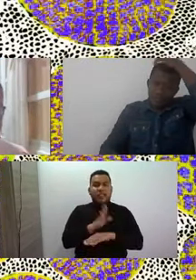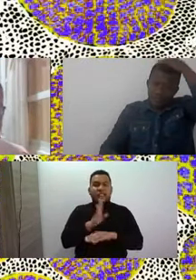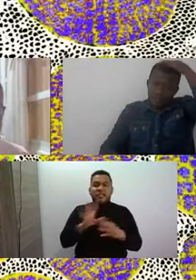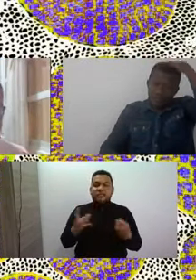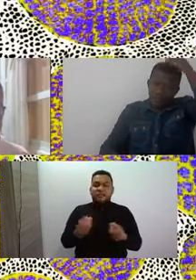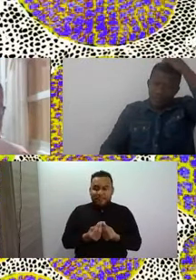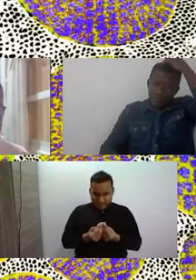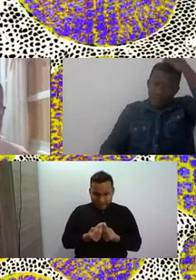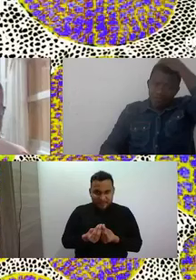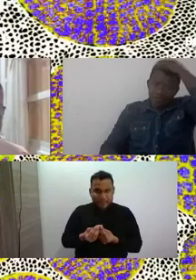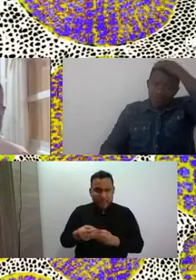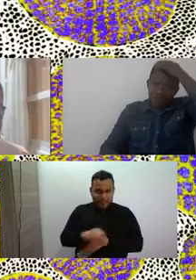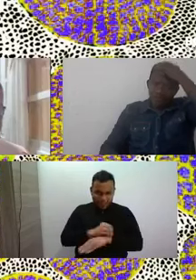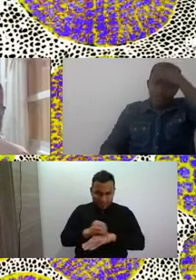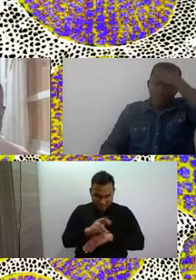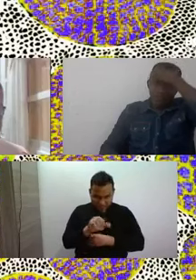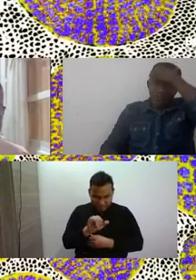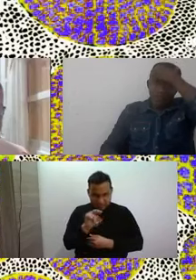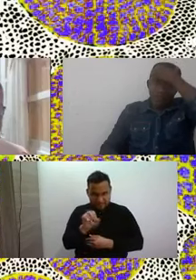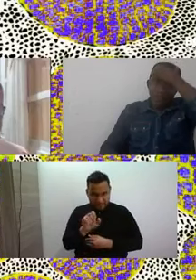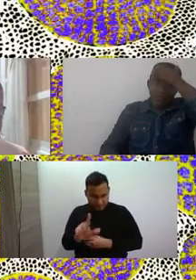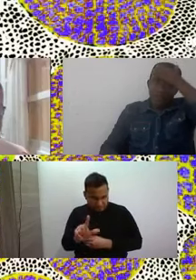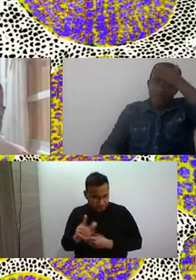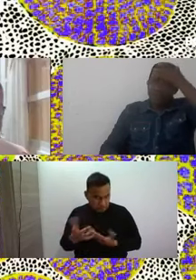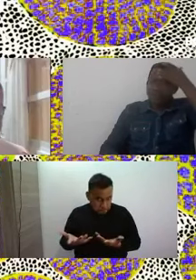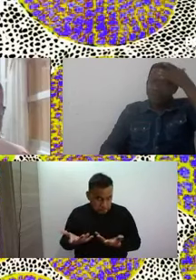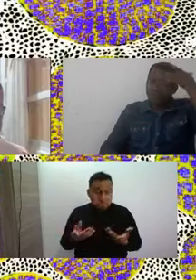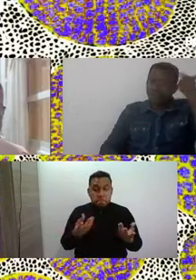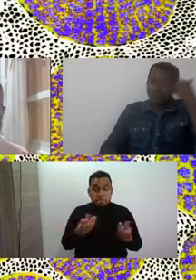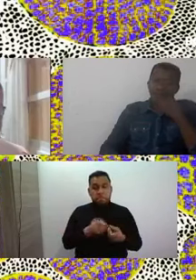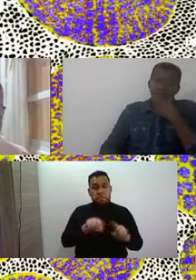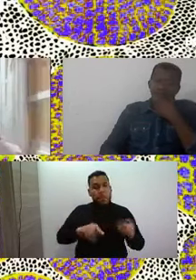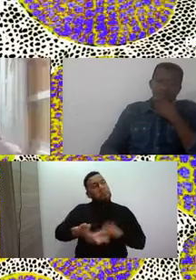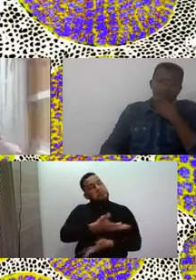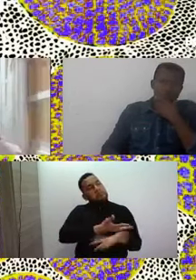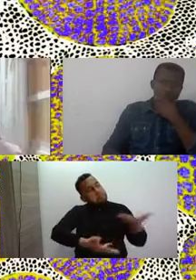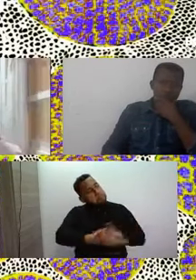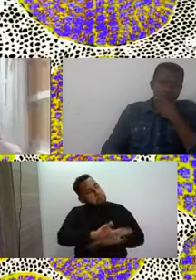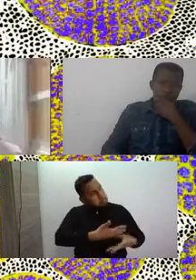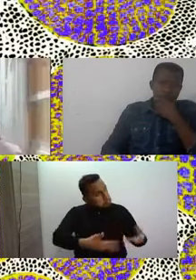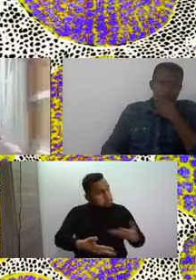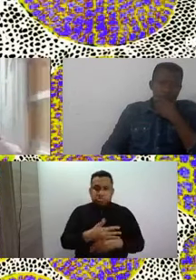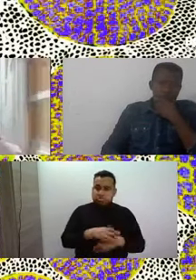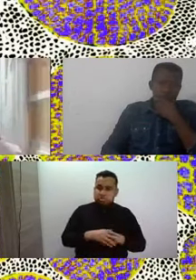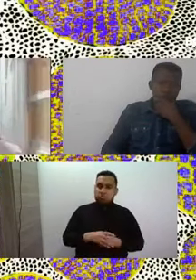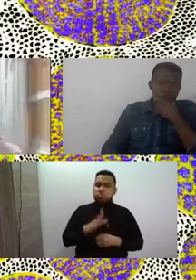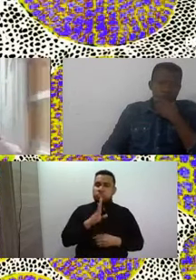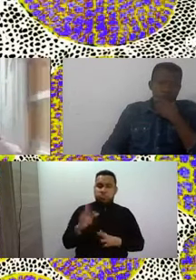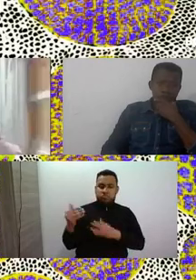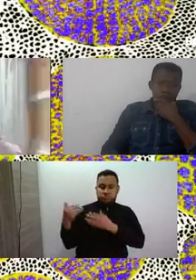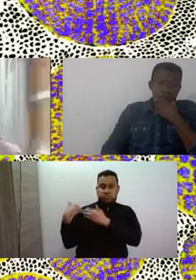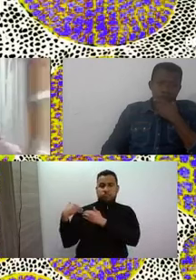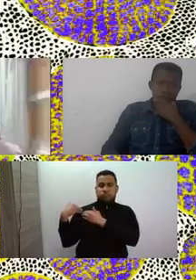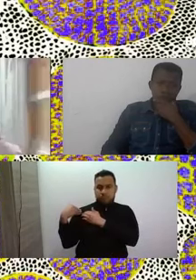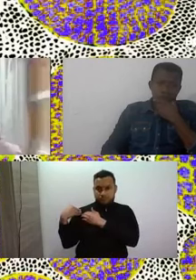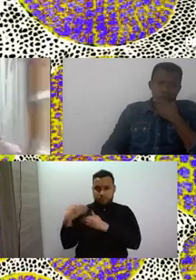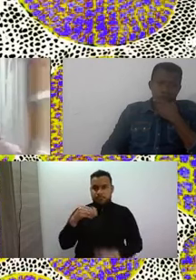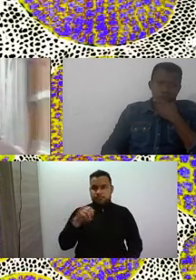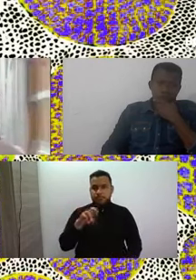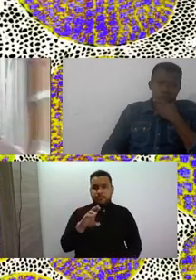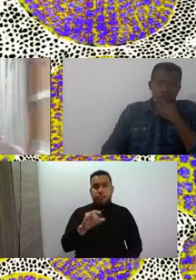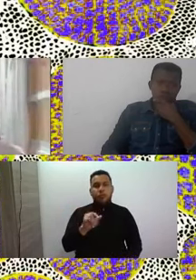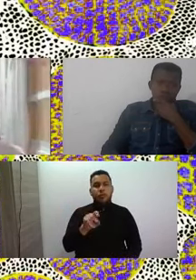organización Raizal, también con un conversatorio dirigido por Marcus